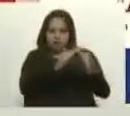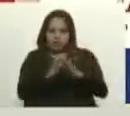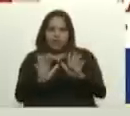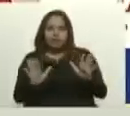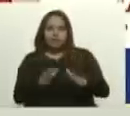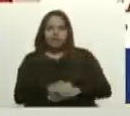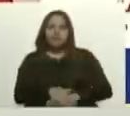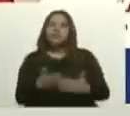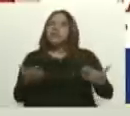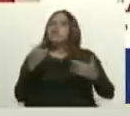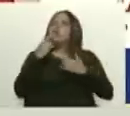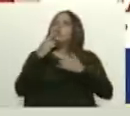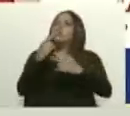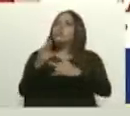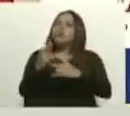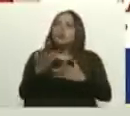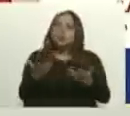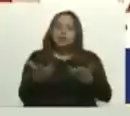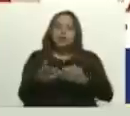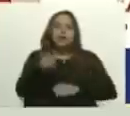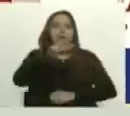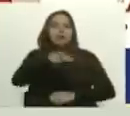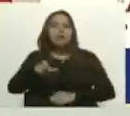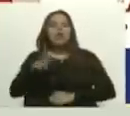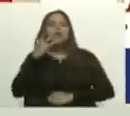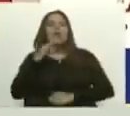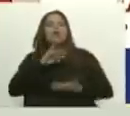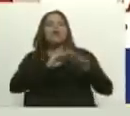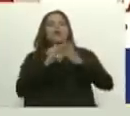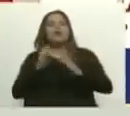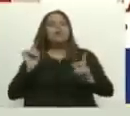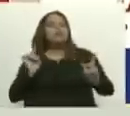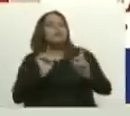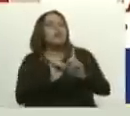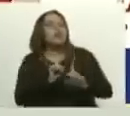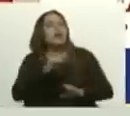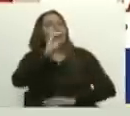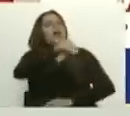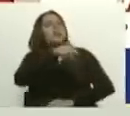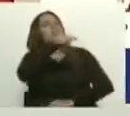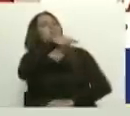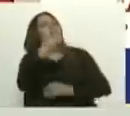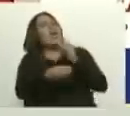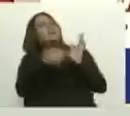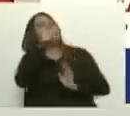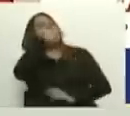¿Qué le va a responder cuando alguien de la comunidad se le acerque y le diga, ¿qué haces tú aquí?